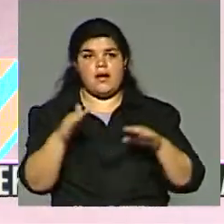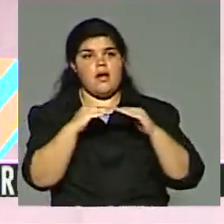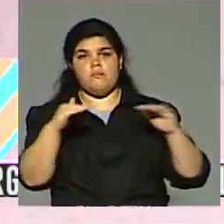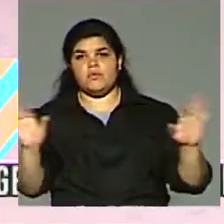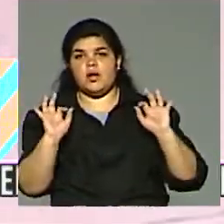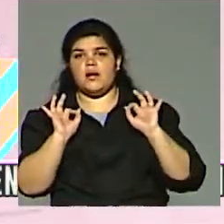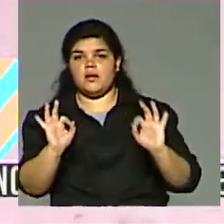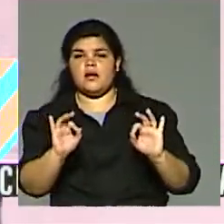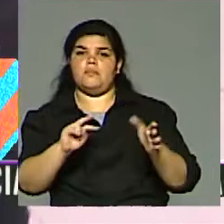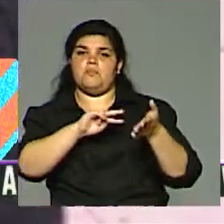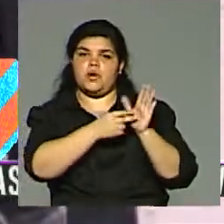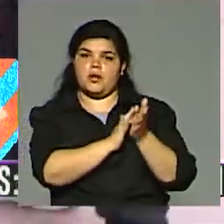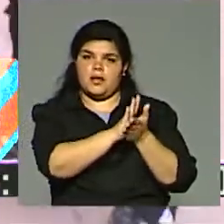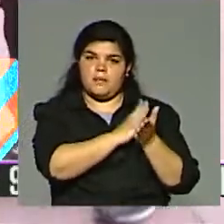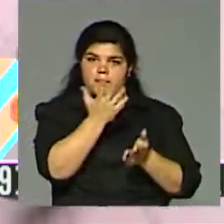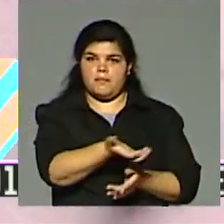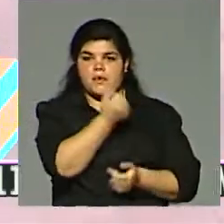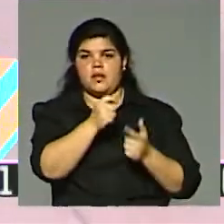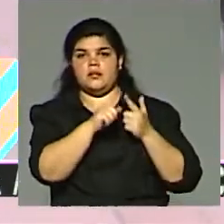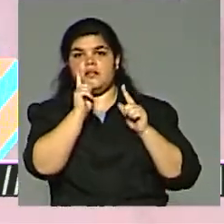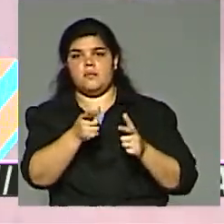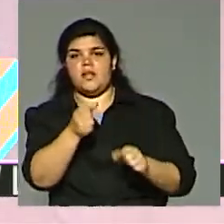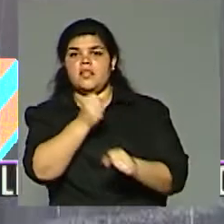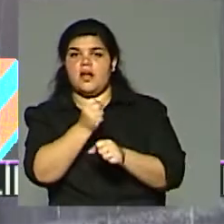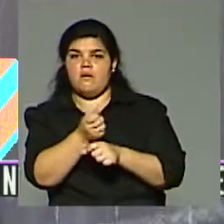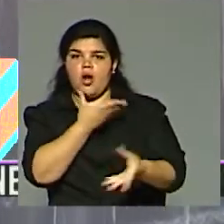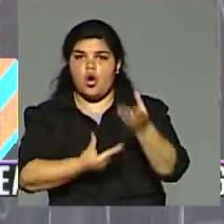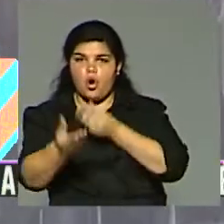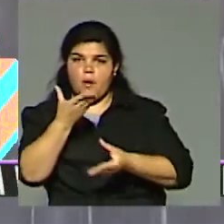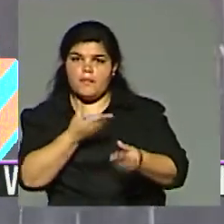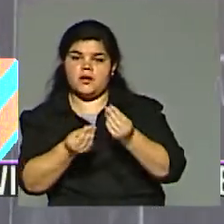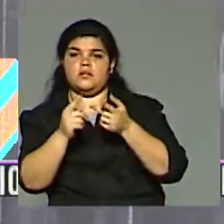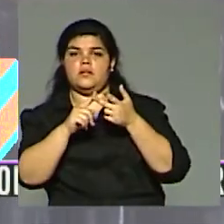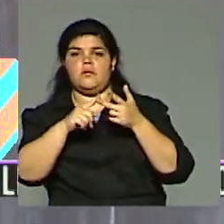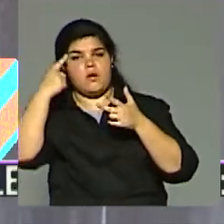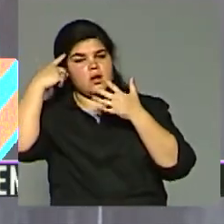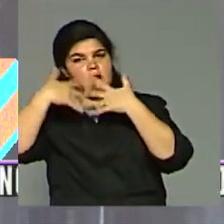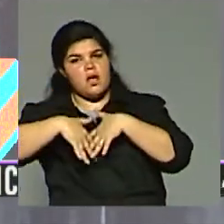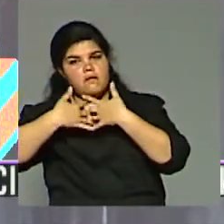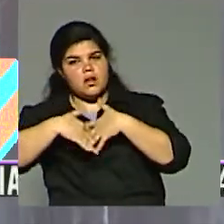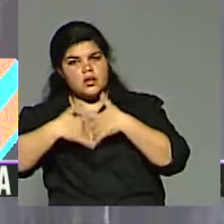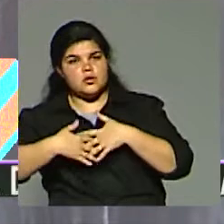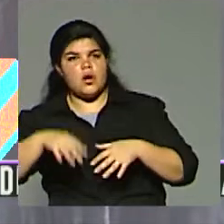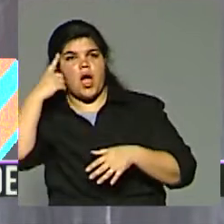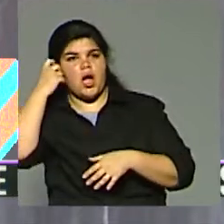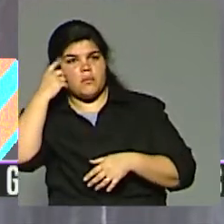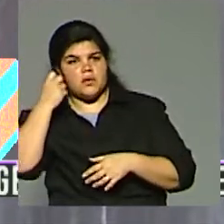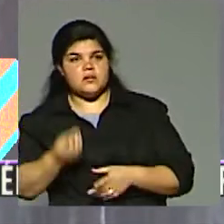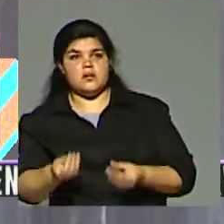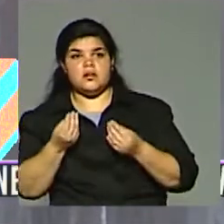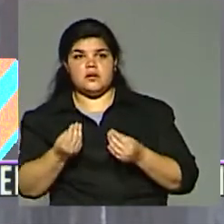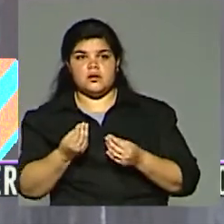es la resolución de problemas, el trabajo cooperativo, la reflexión sobre ese propio aprendizaje, denominado más en términos